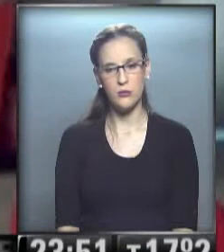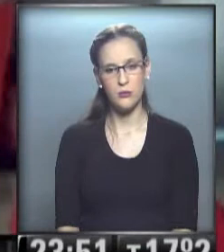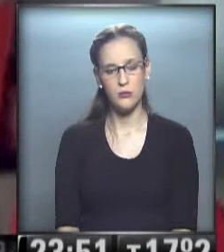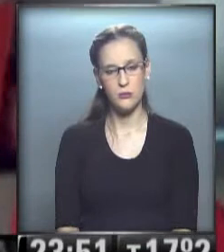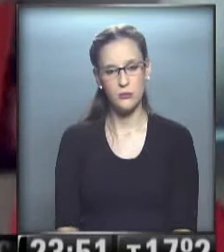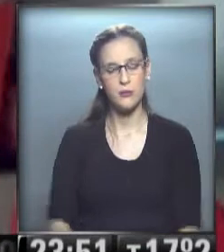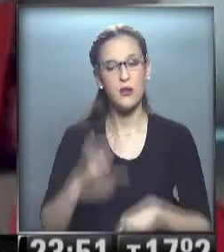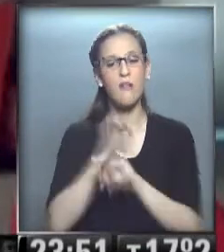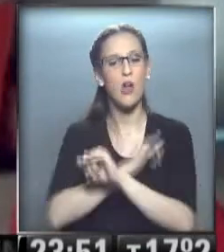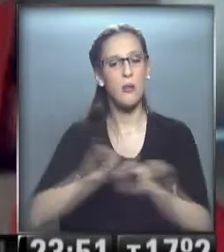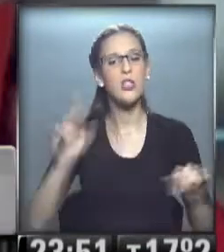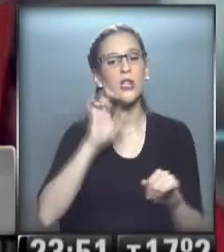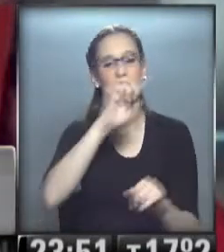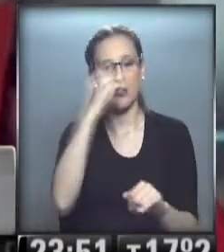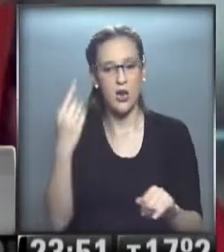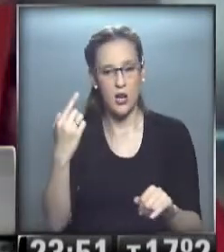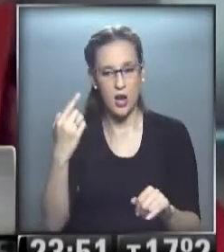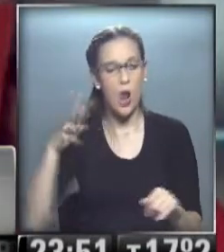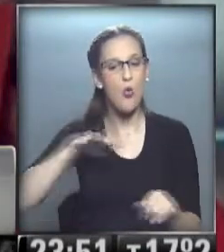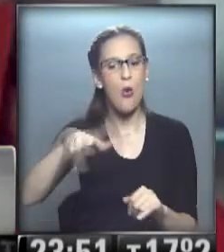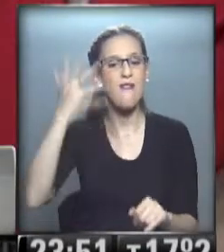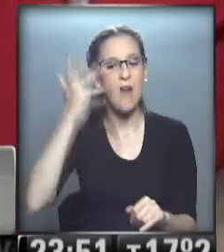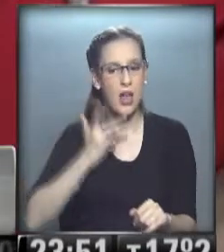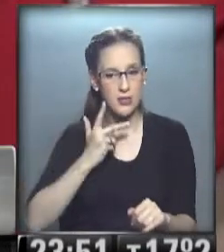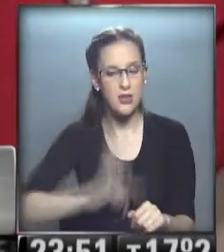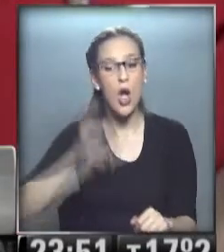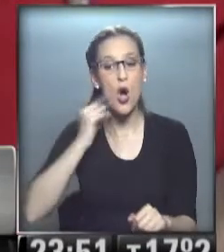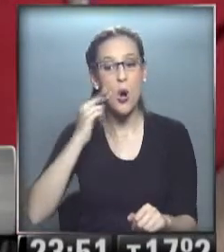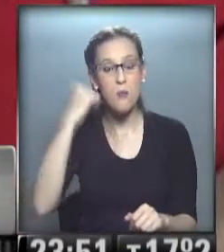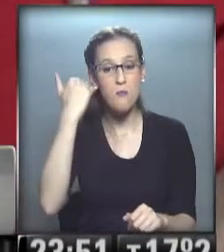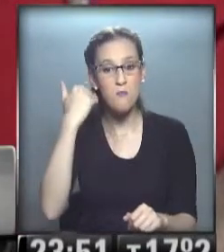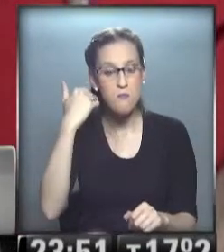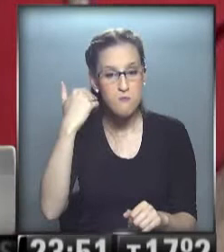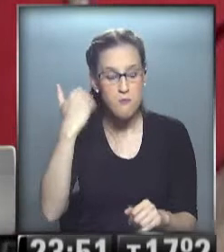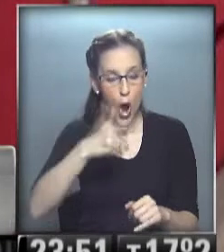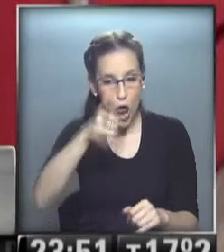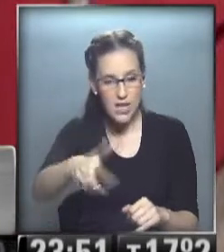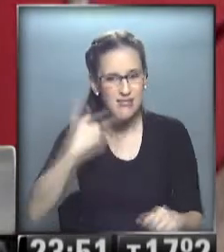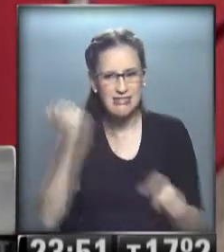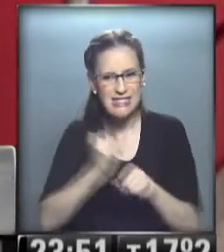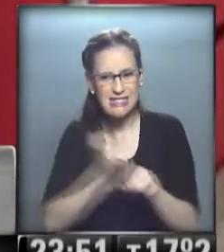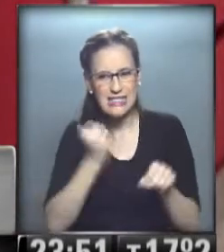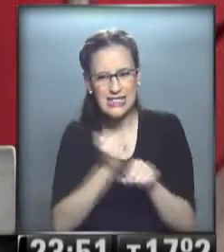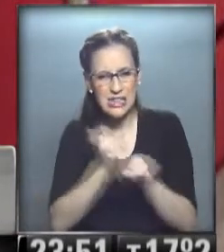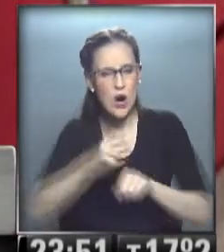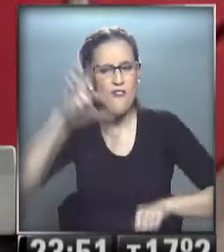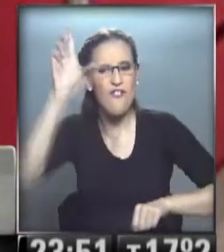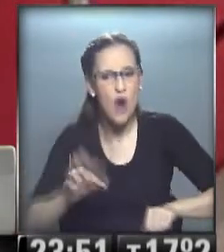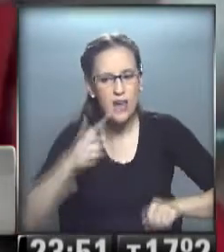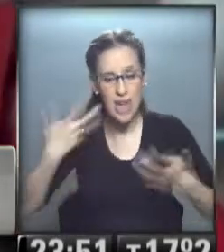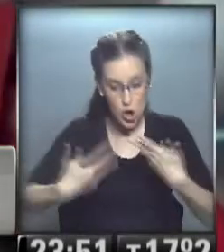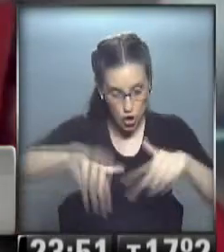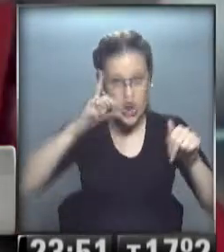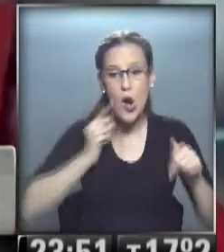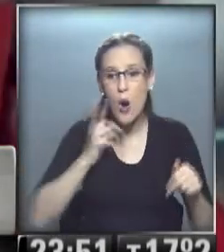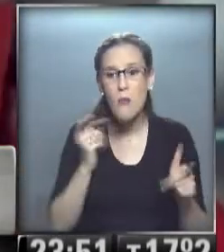La información del ámbito internacional nos lleva a Francia. Allí la policía desplegó un impresionante operativo para tratar de encontrar al hombre que disparó e hirió